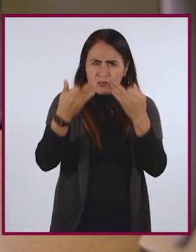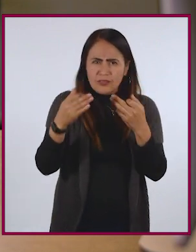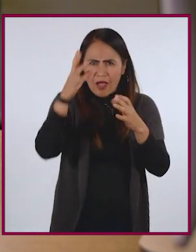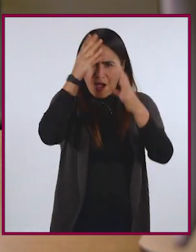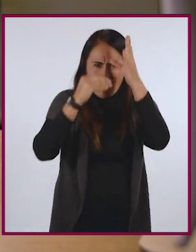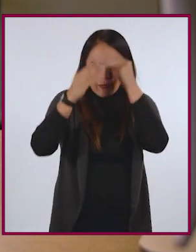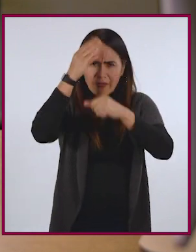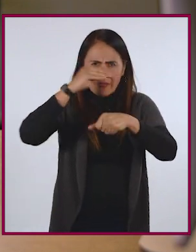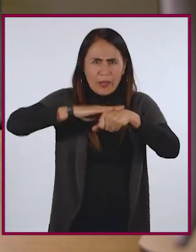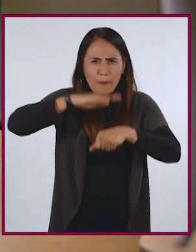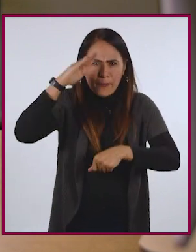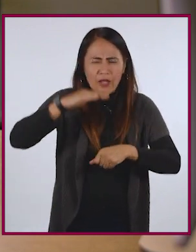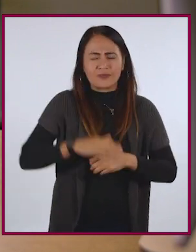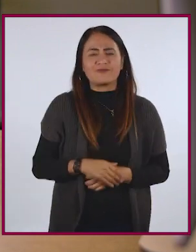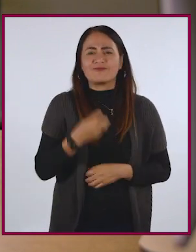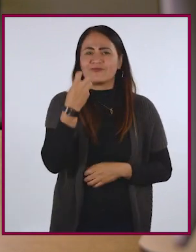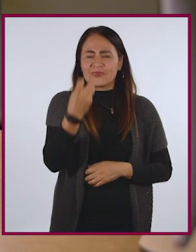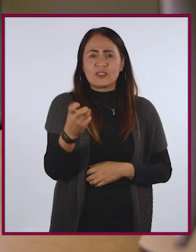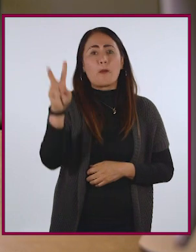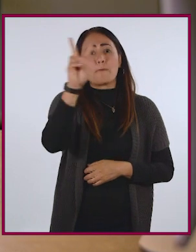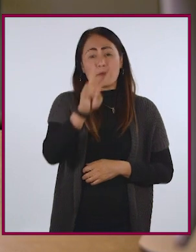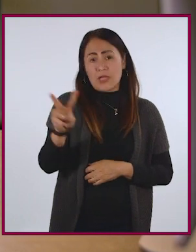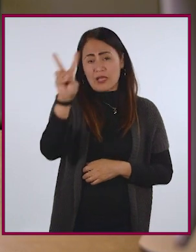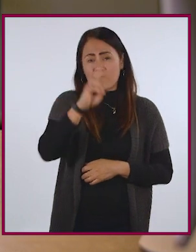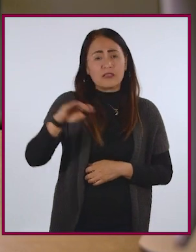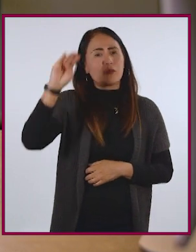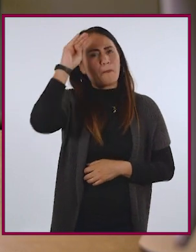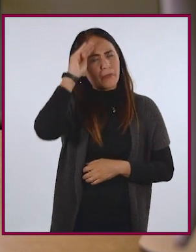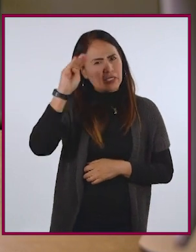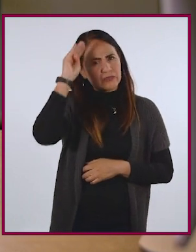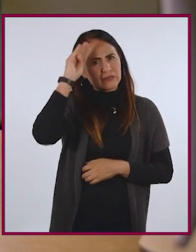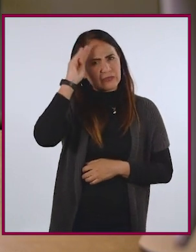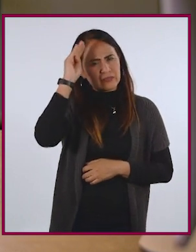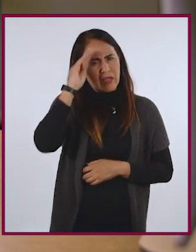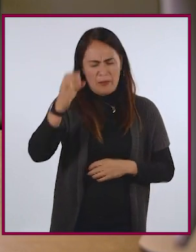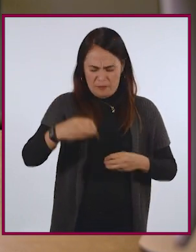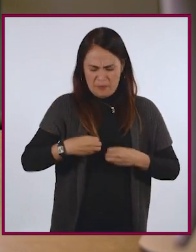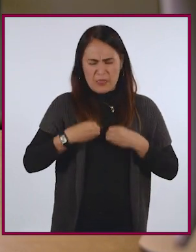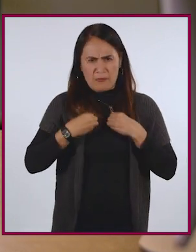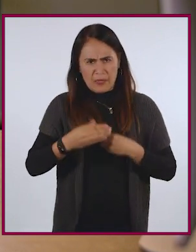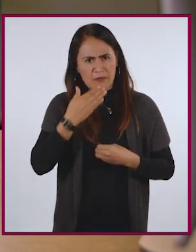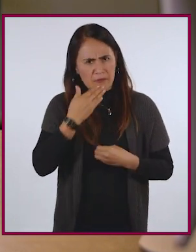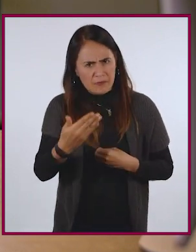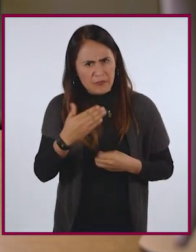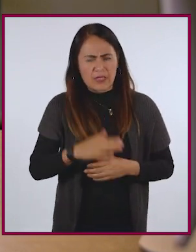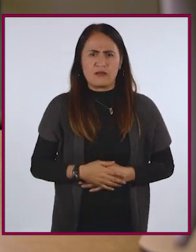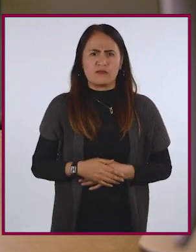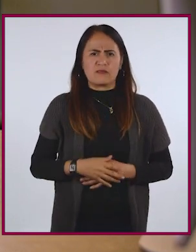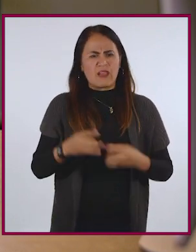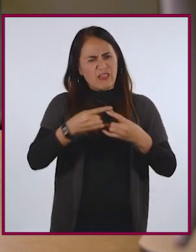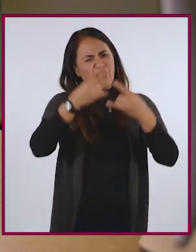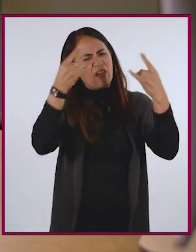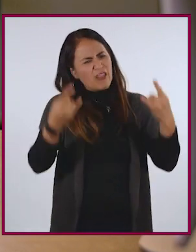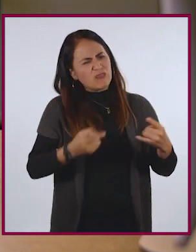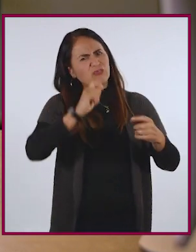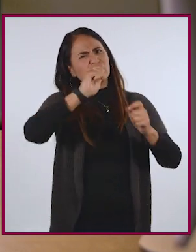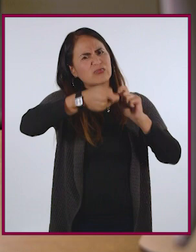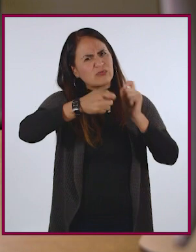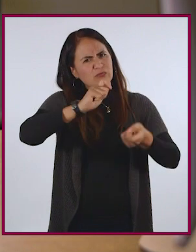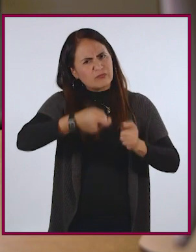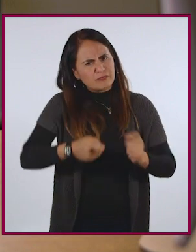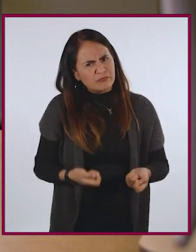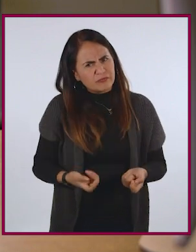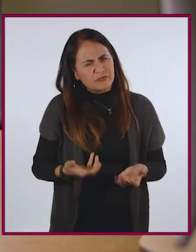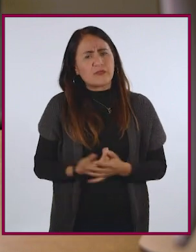lo construyeron. Y con esta convicción, este viernes reflexionaremos qué es el buen vivir, cómo juzgamos los hechos históricos,